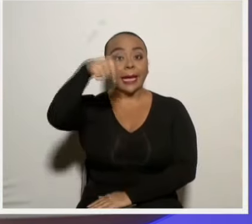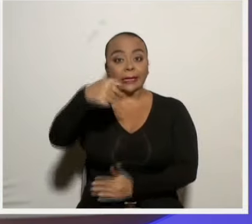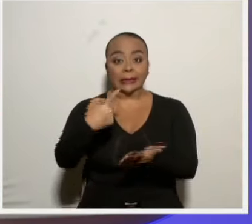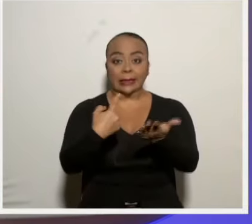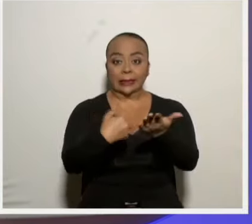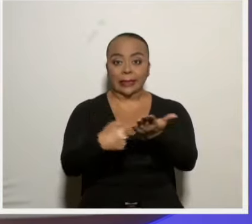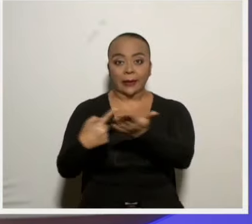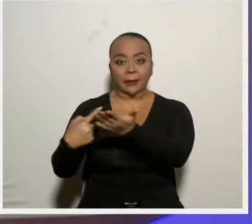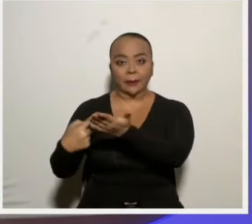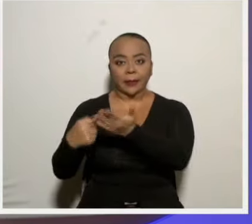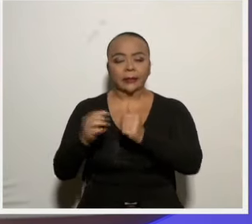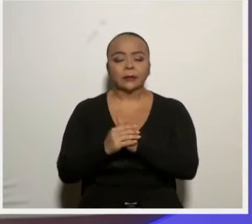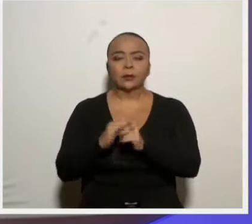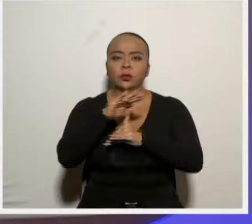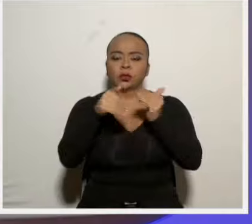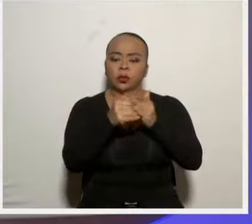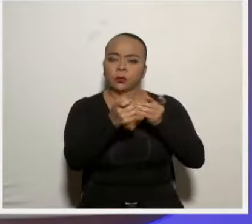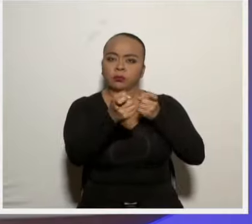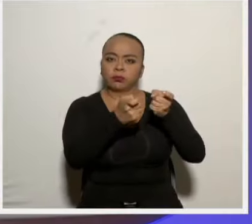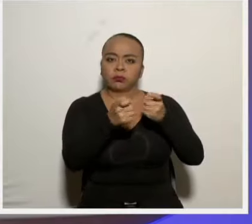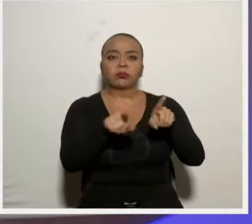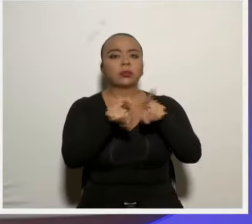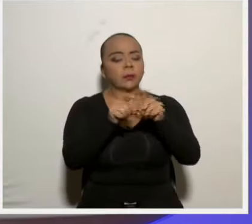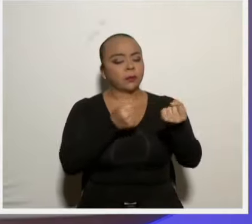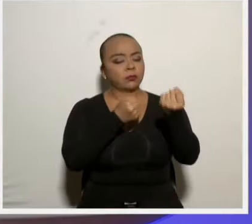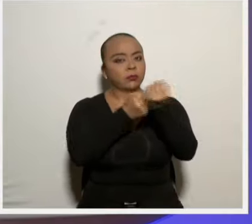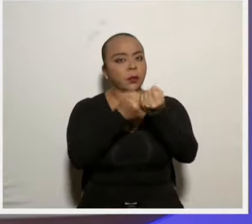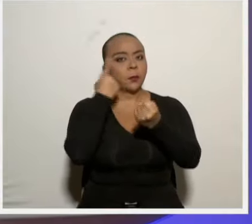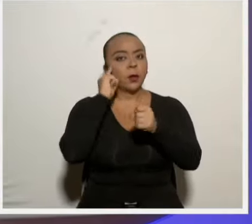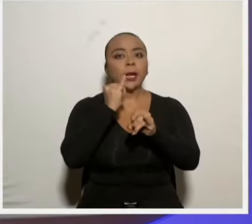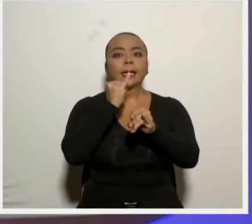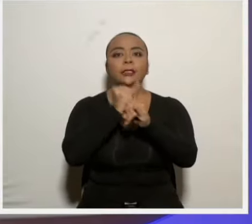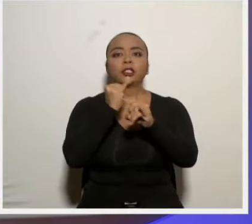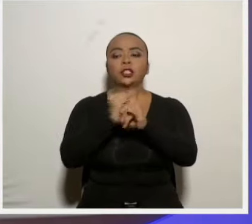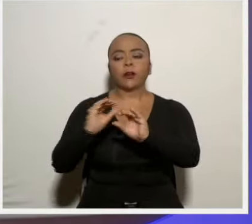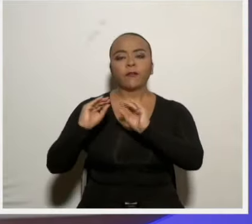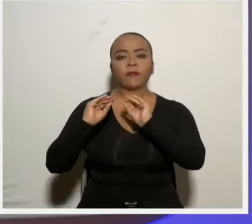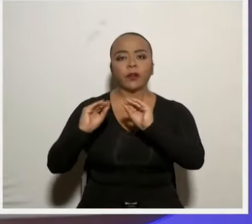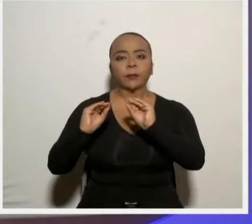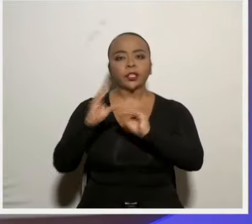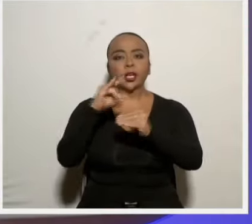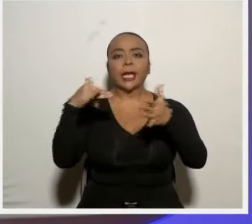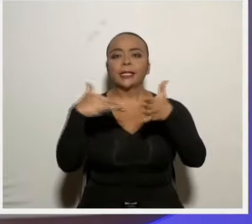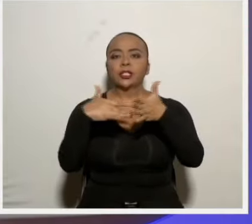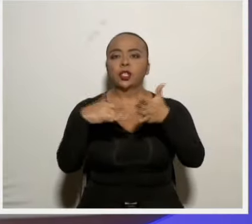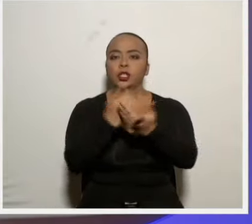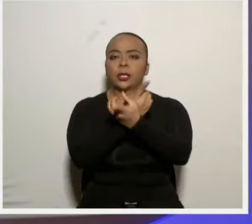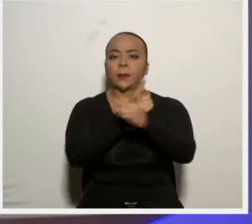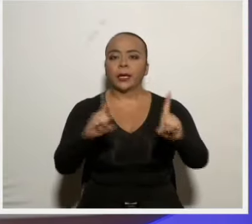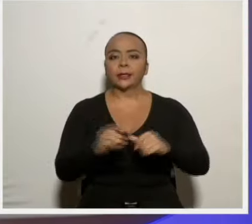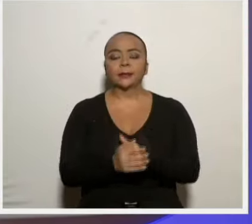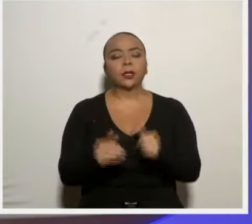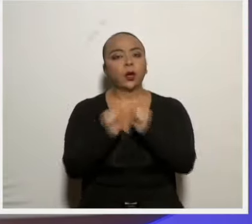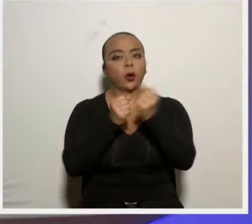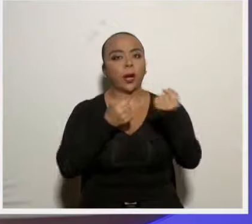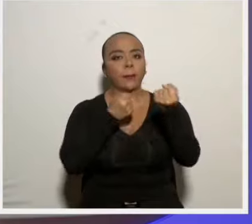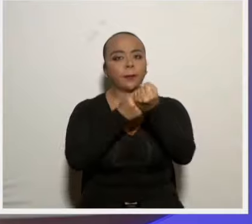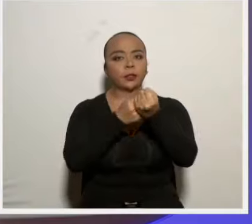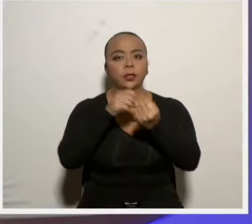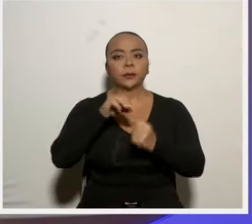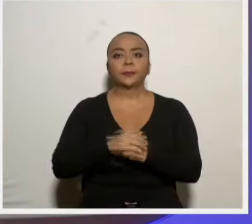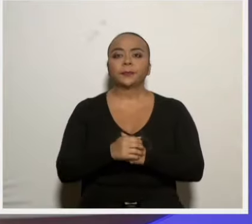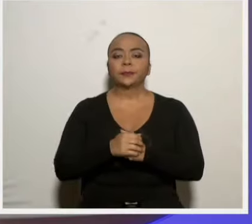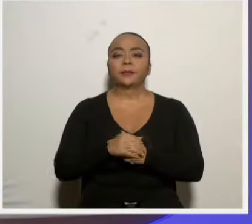debate toda la logística es también soportada por el Instituto de Formación y Estudios en Democracia, con apoyo de